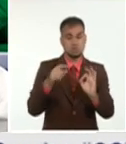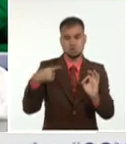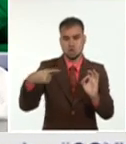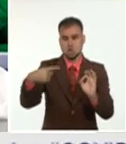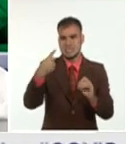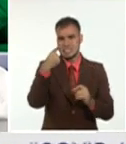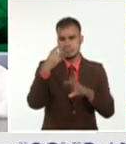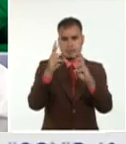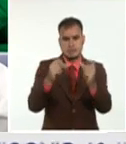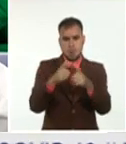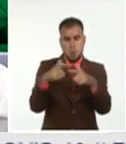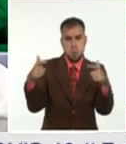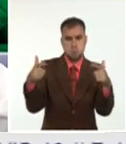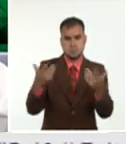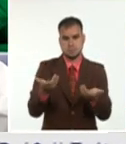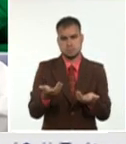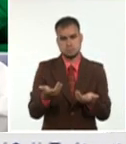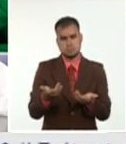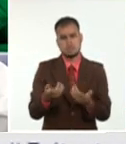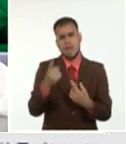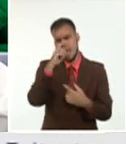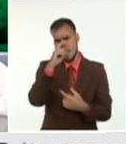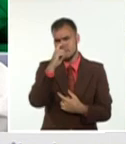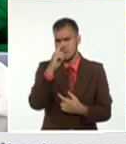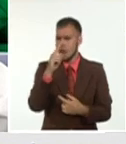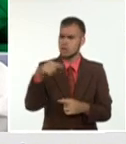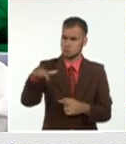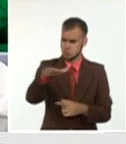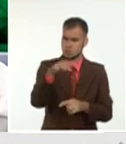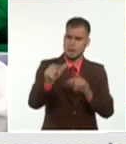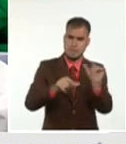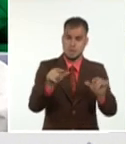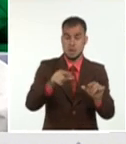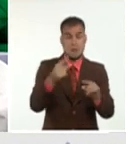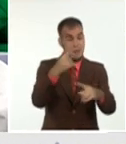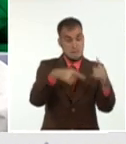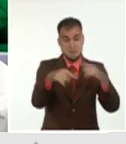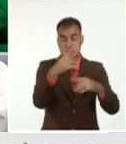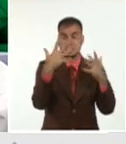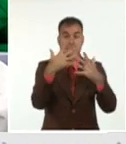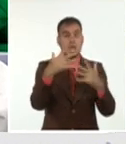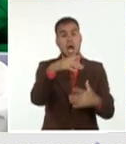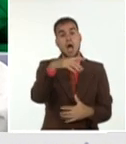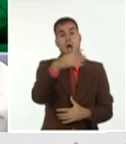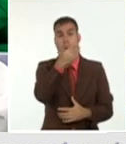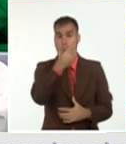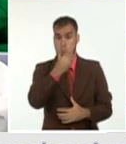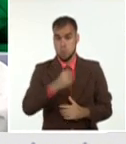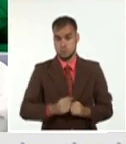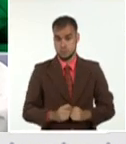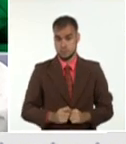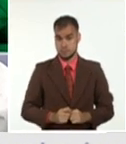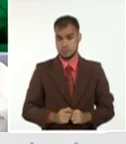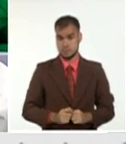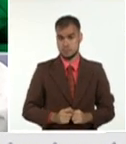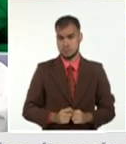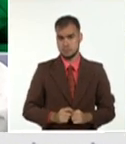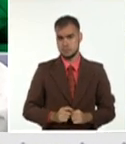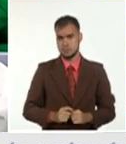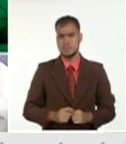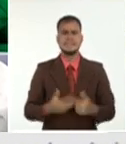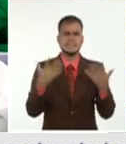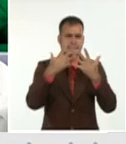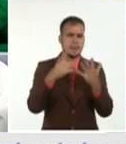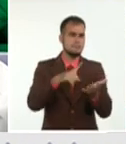que con estos grupos de edades, fíjense, incluso con los adolescentes, con los cuales los padres, los abuelos,